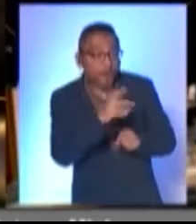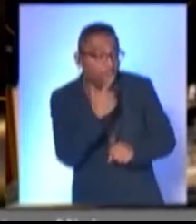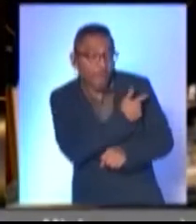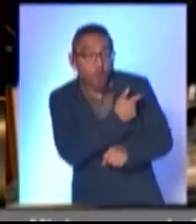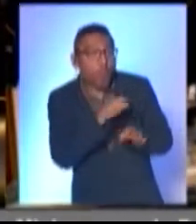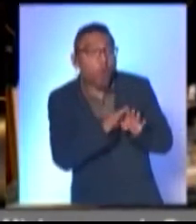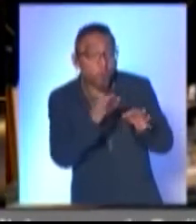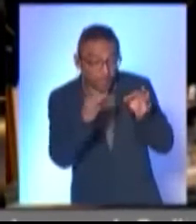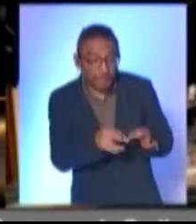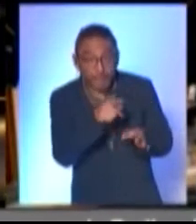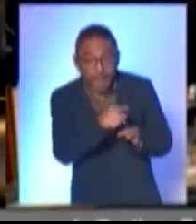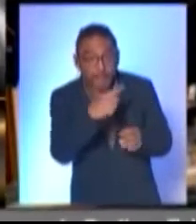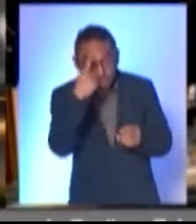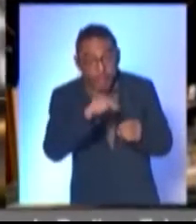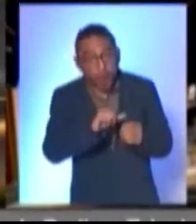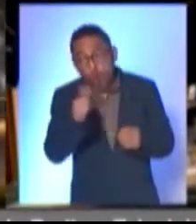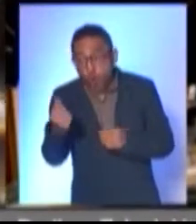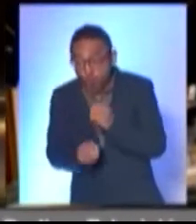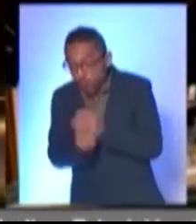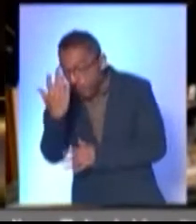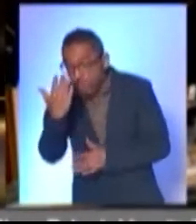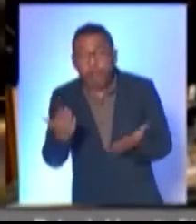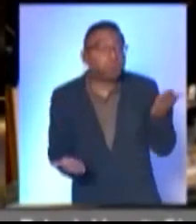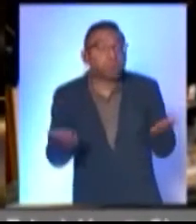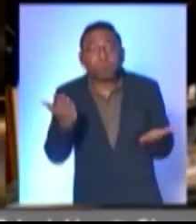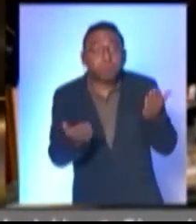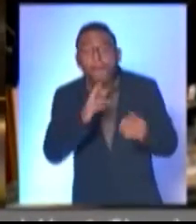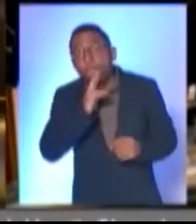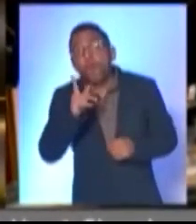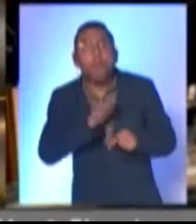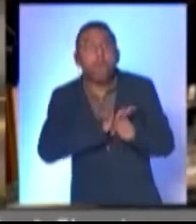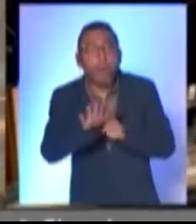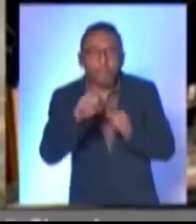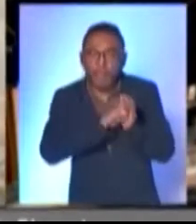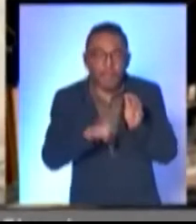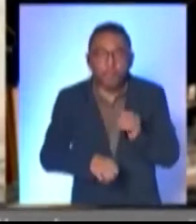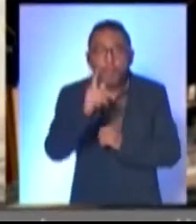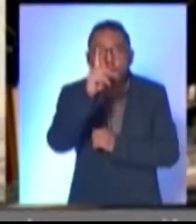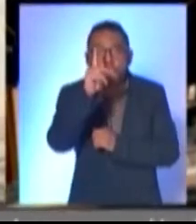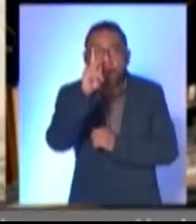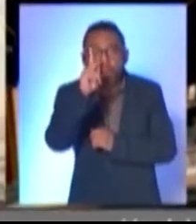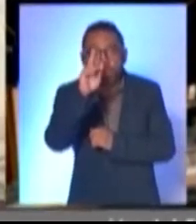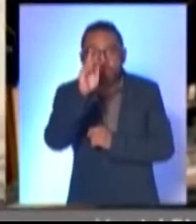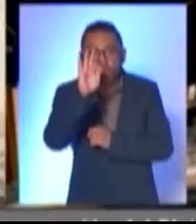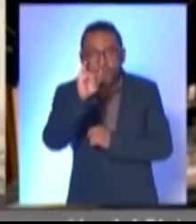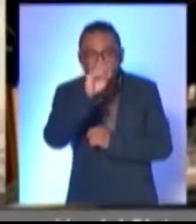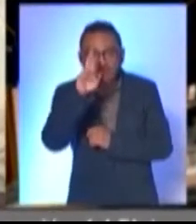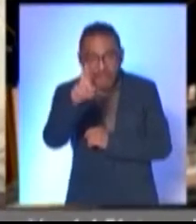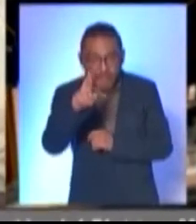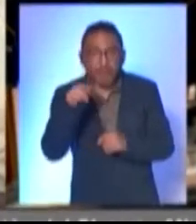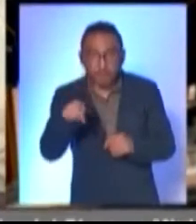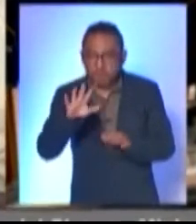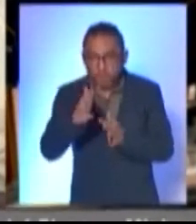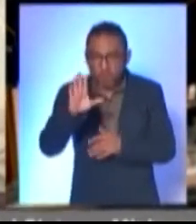vacuna original contra las nuevas variantes. Por ejemplo, la vacuna Pfizer tiene una efectividad de alrededor